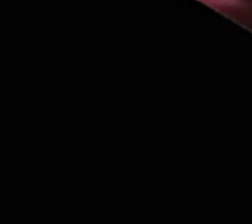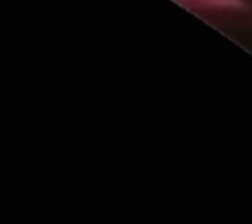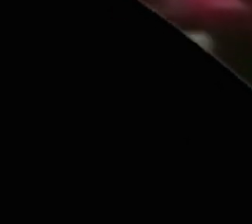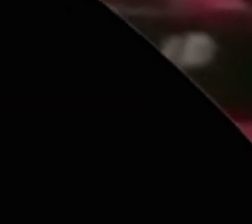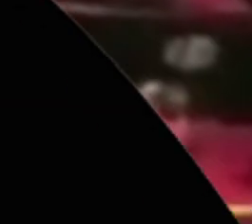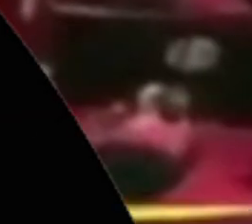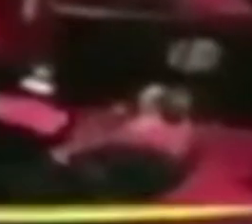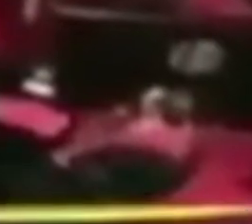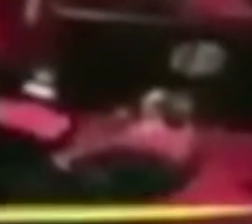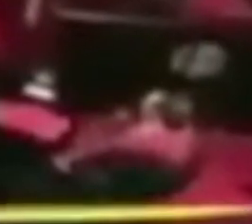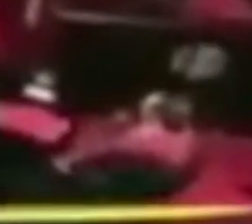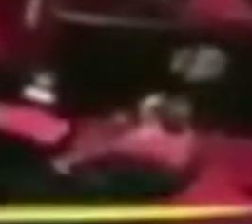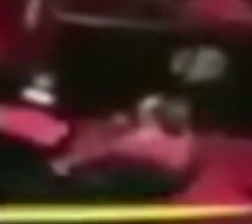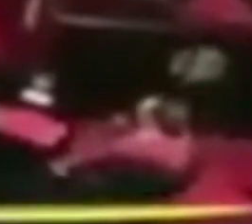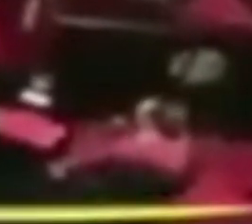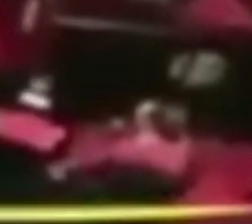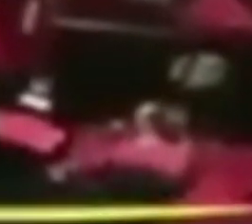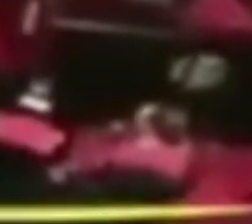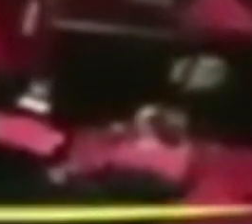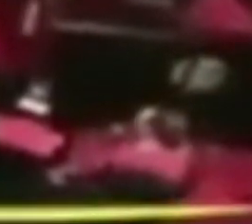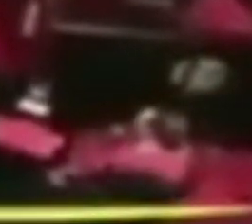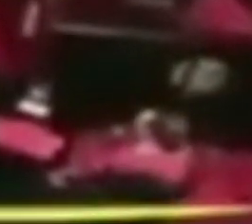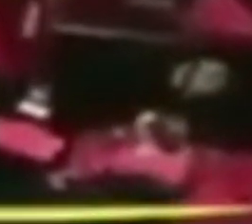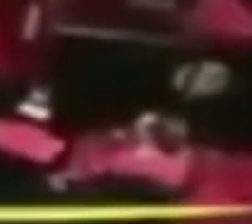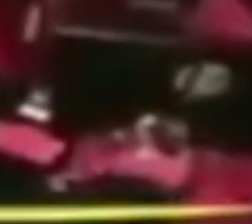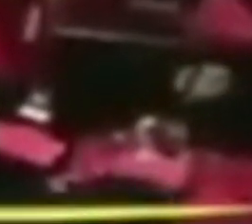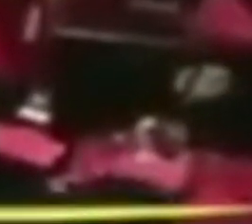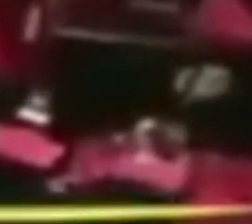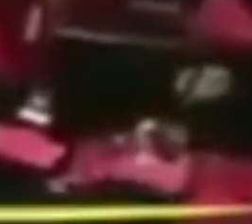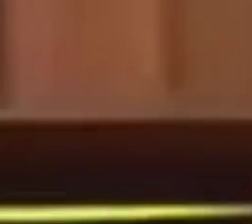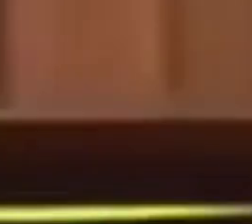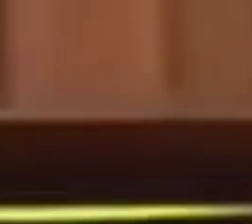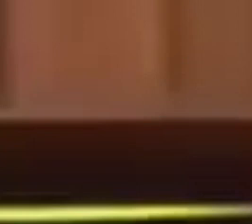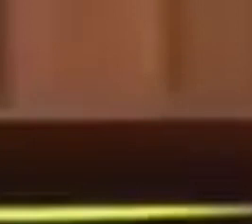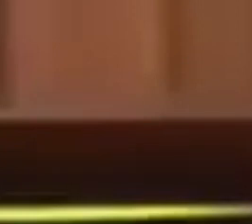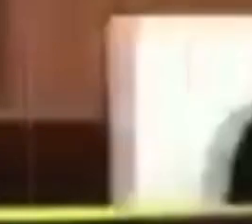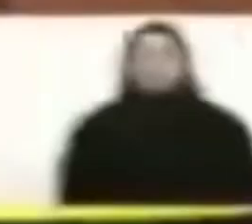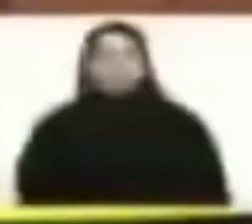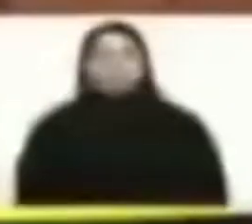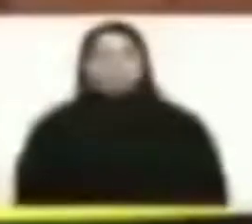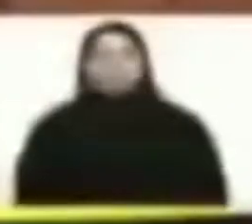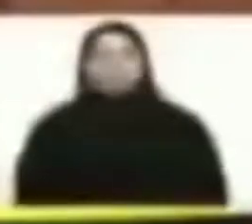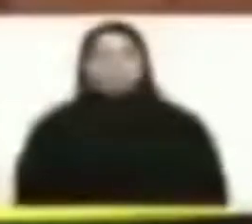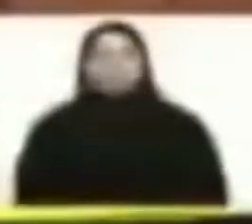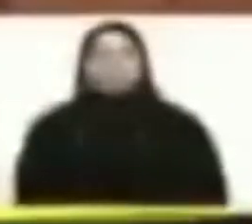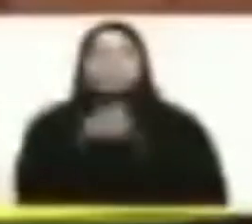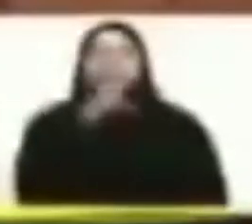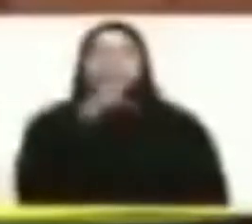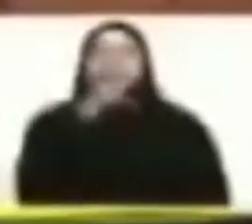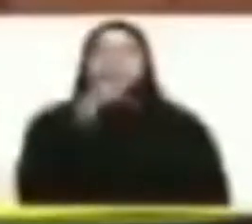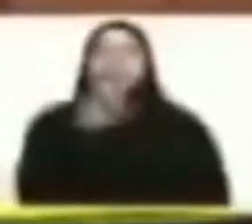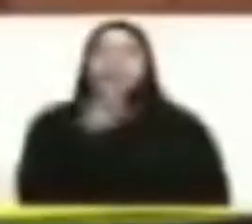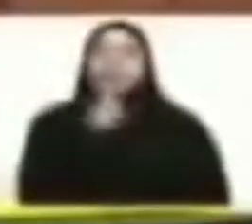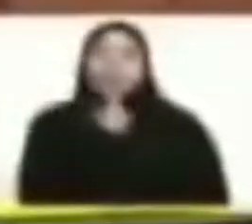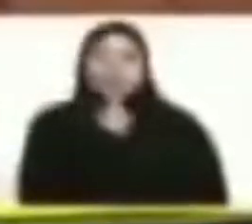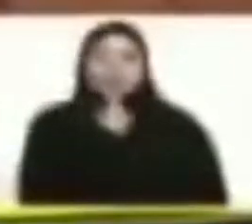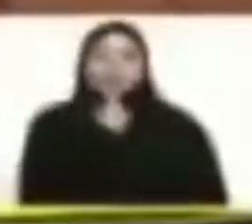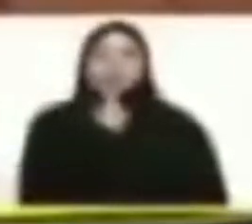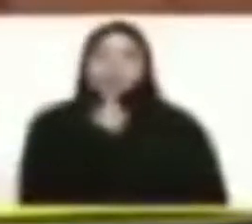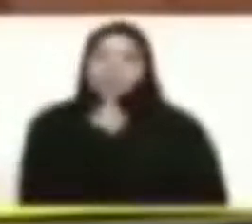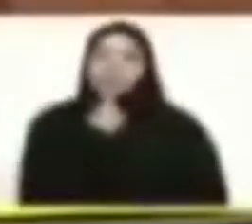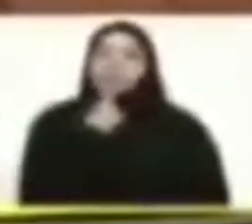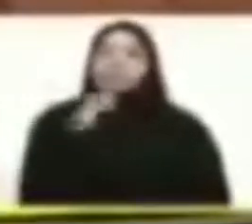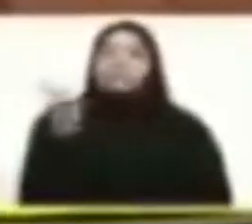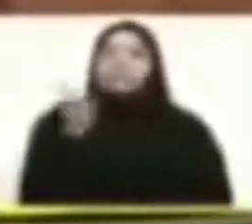y puede haber sorpresa para los hablachentos y los ridículos que se toman la foto y sacan comunicado. La cancillería de tal país